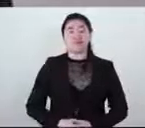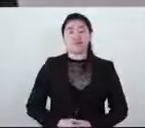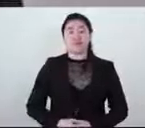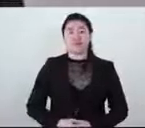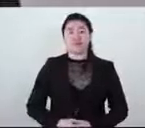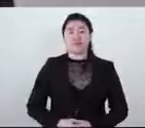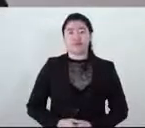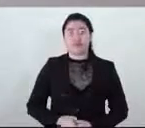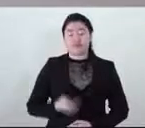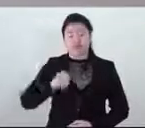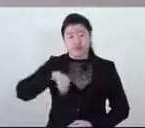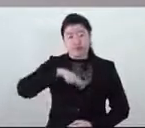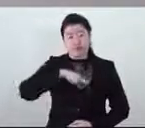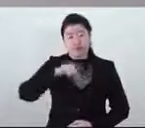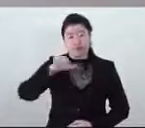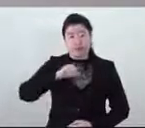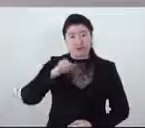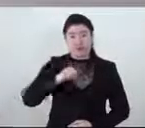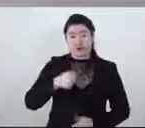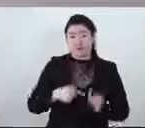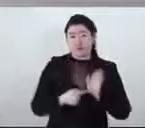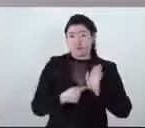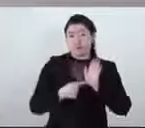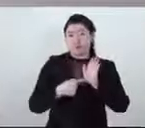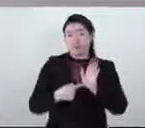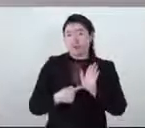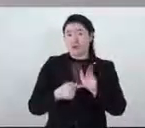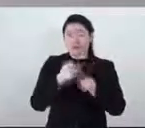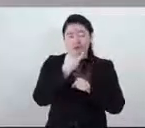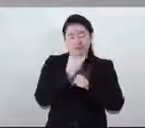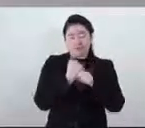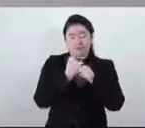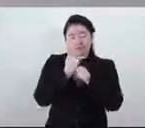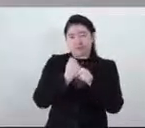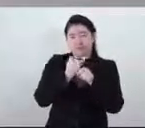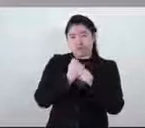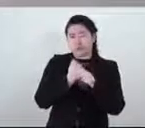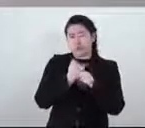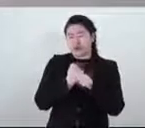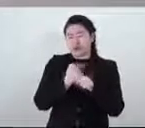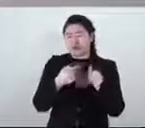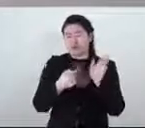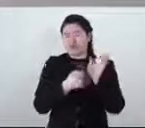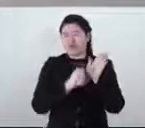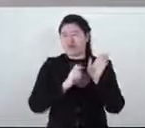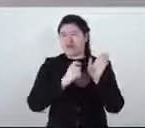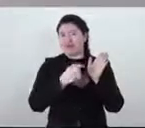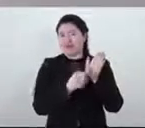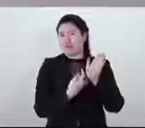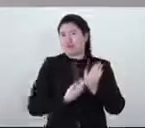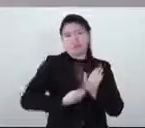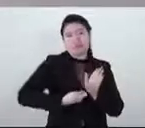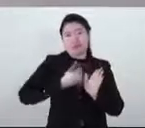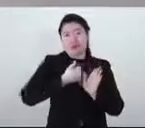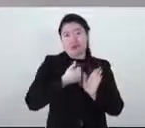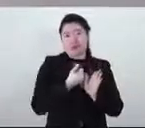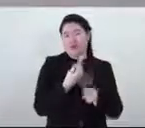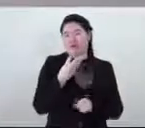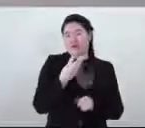Hoy estamos entregando el reporte que describe el primer reporte de tres